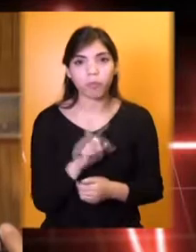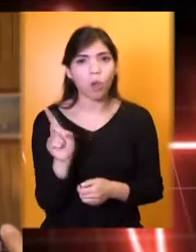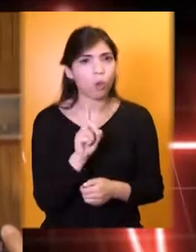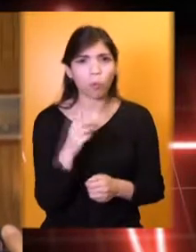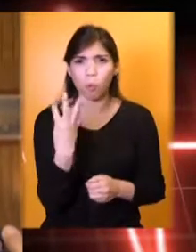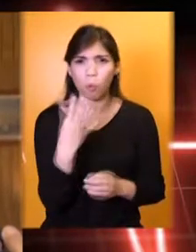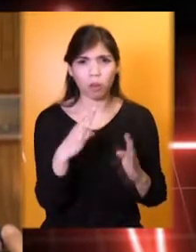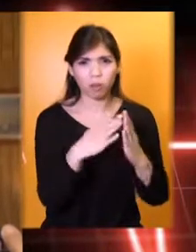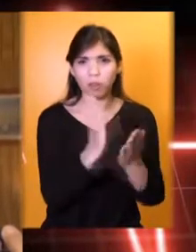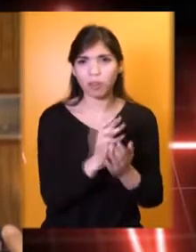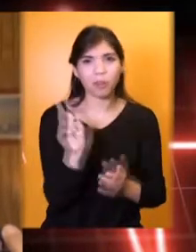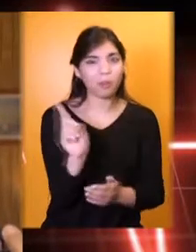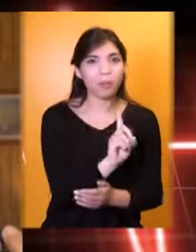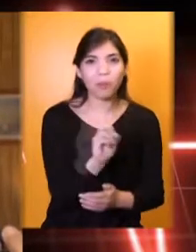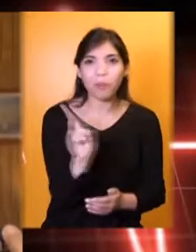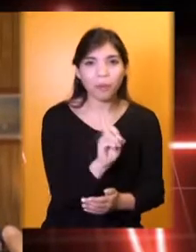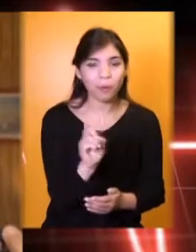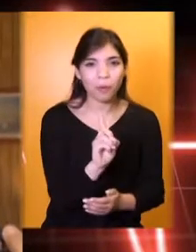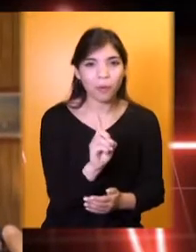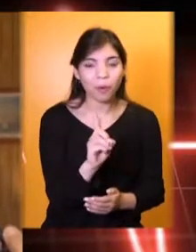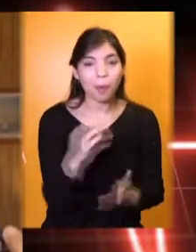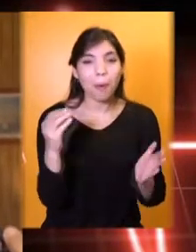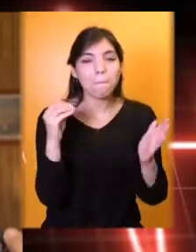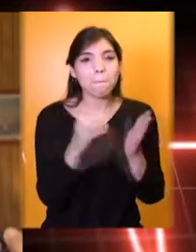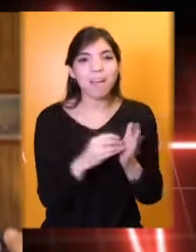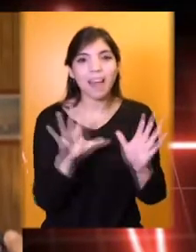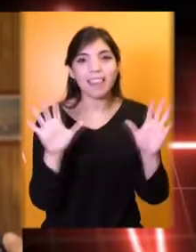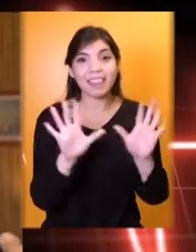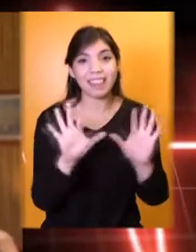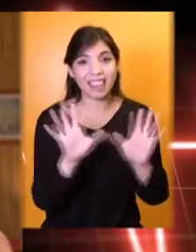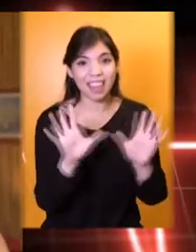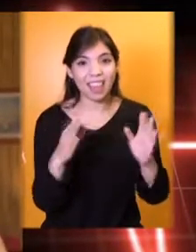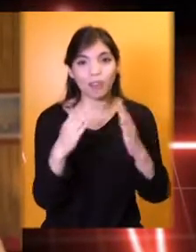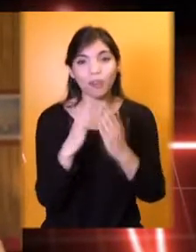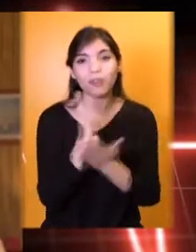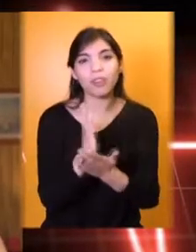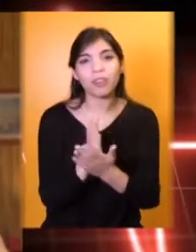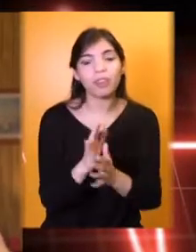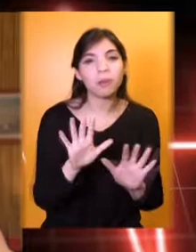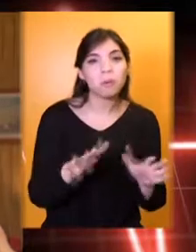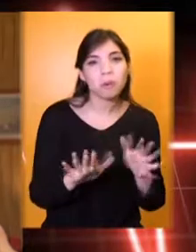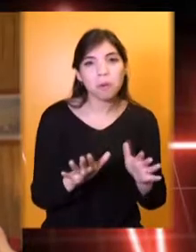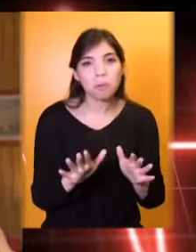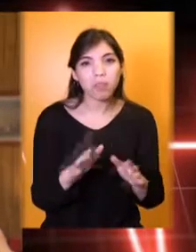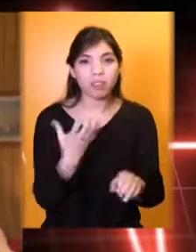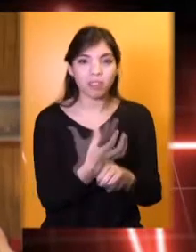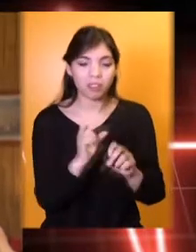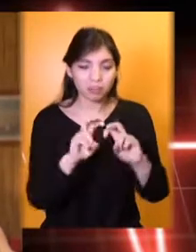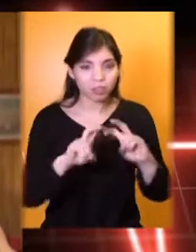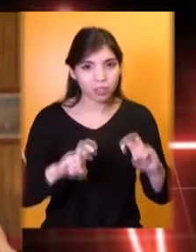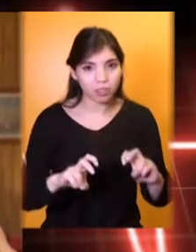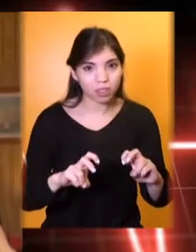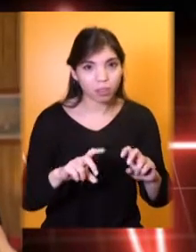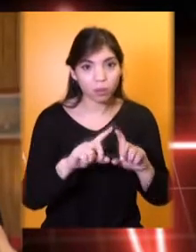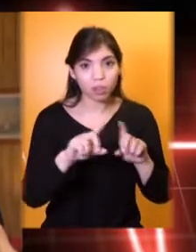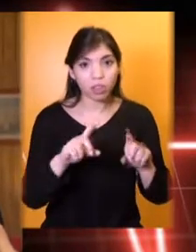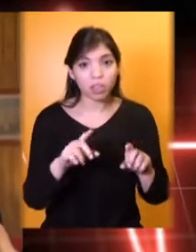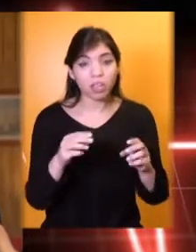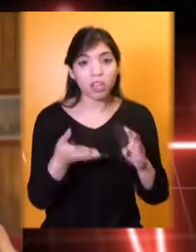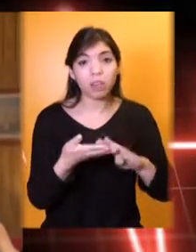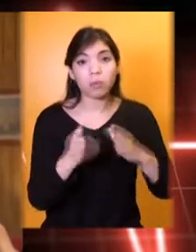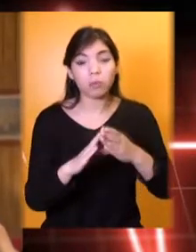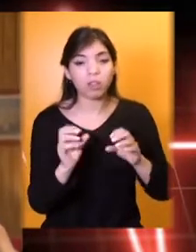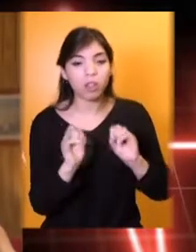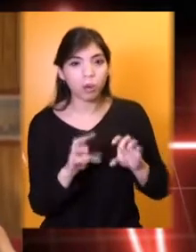son 4 colegios, eso tenemos que informar a la opinión pública. Son más de 10 los que tenemos investigados actualmente, que la comunidad escolar debe tomar